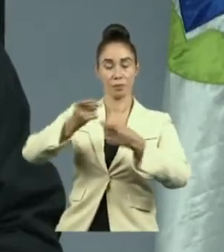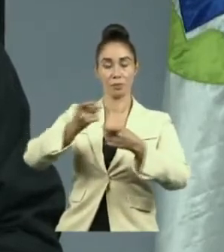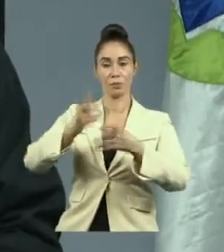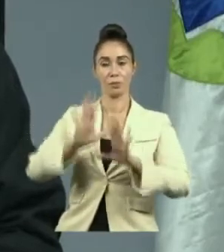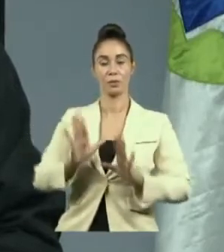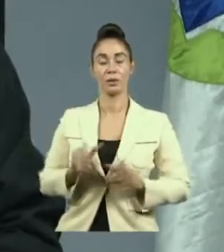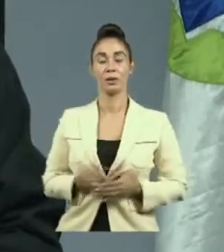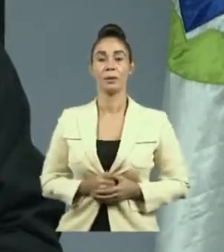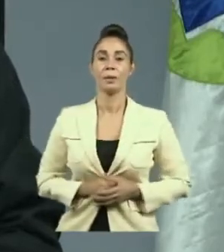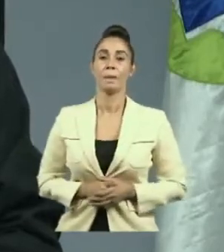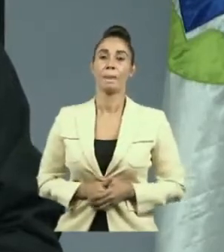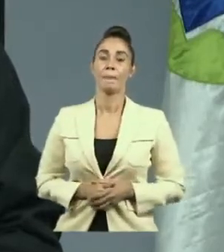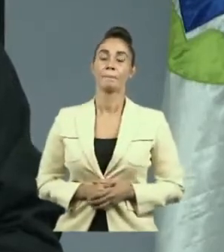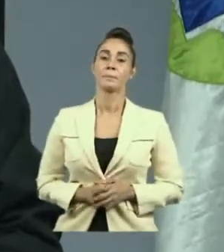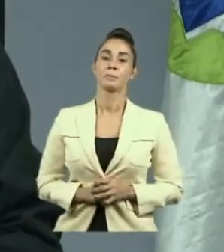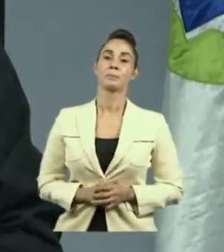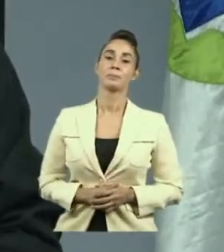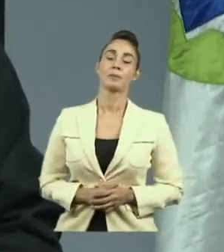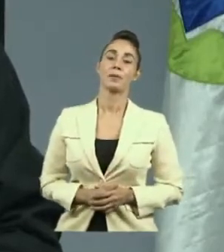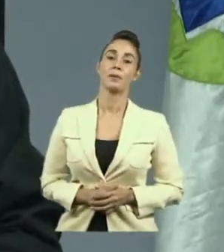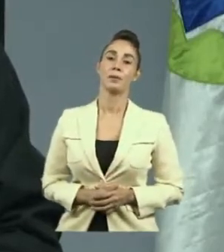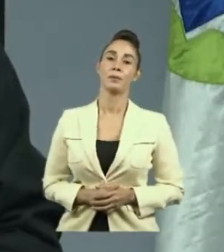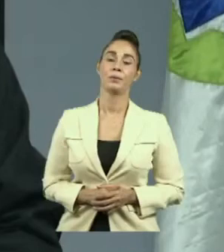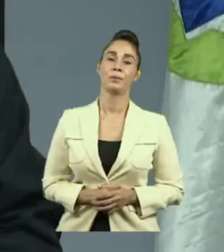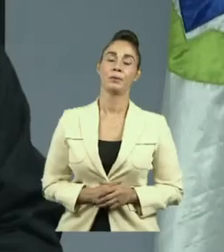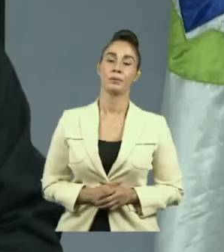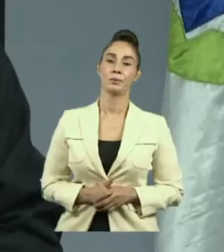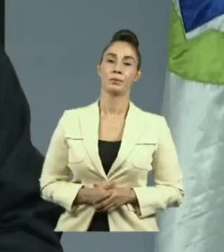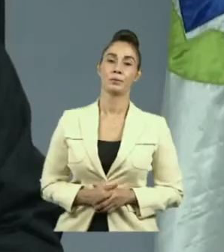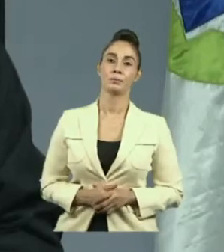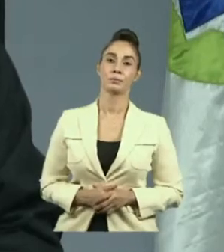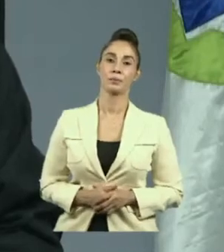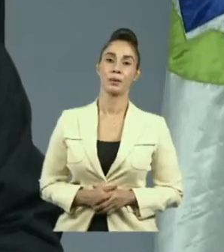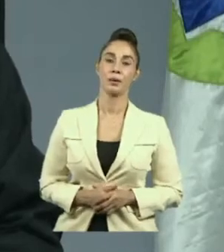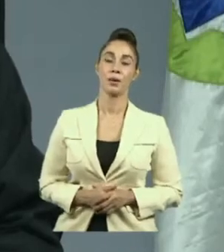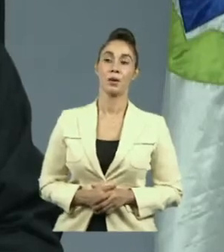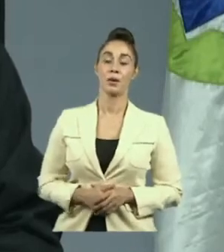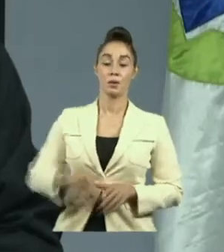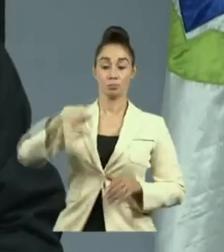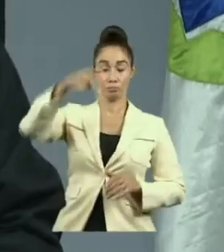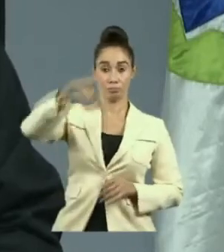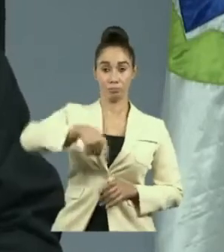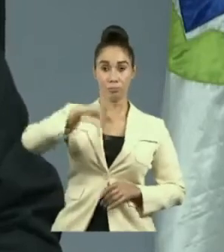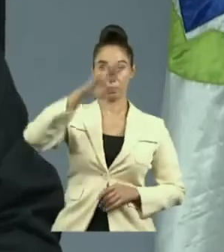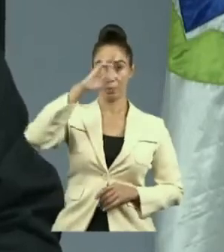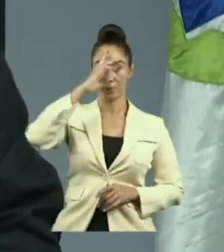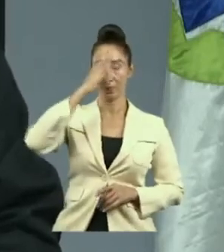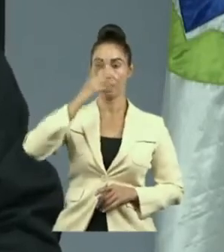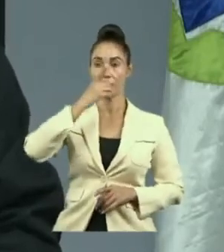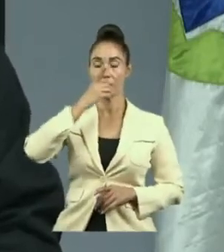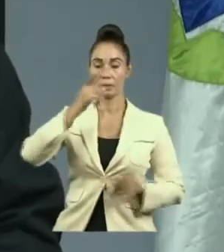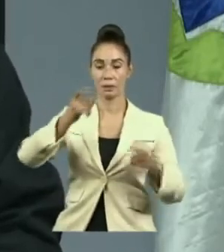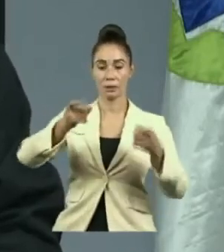vez que en el país se haya producido el control definitivo e iniciemos la curva de descenso